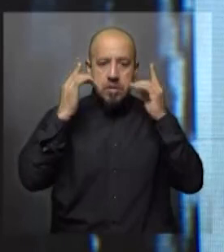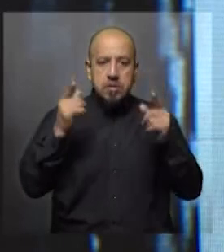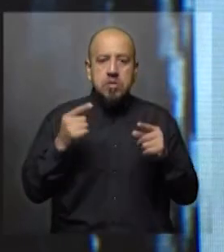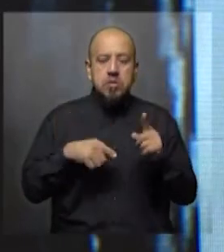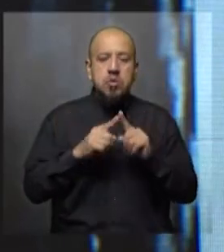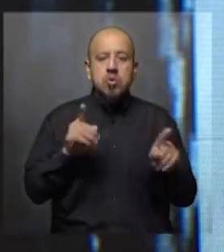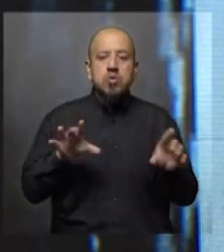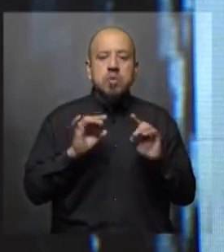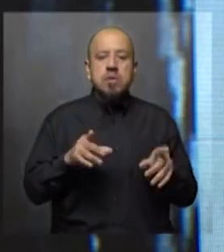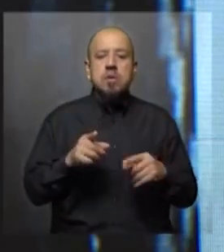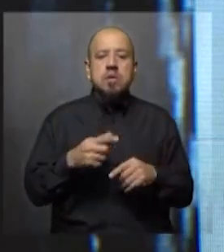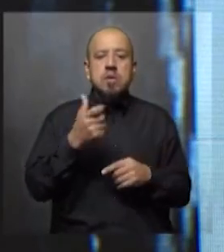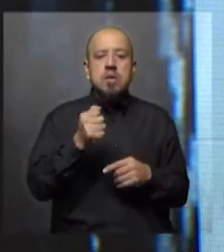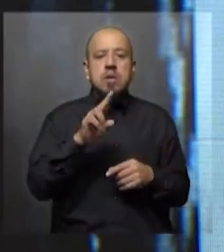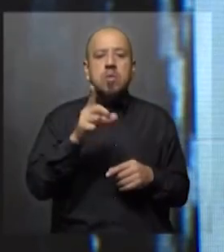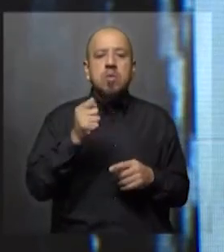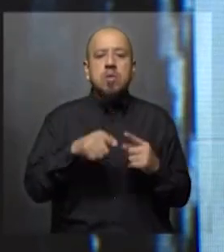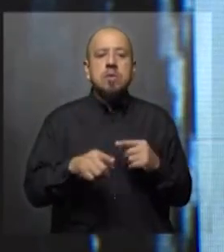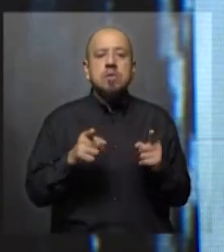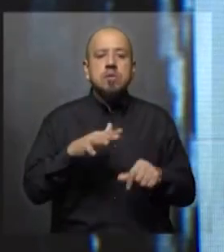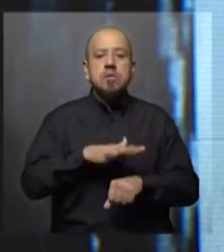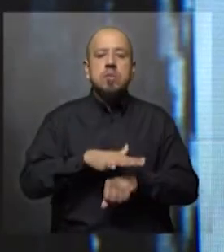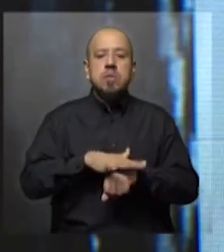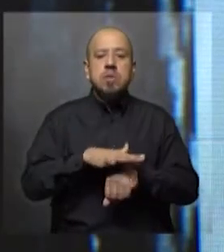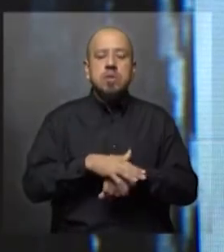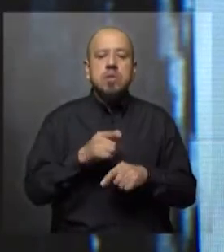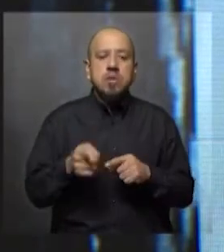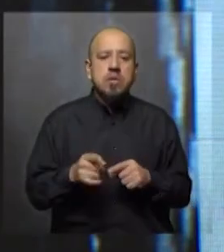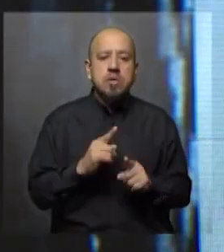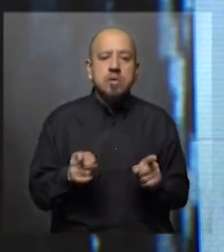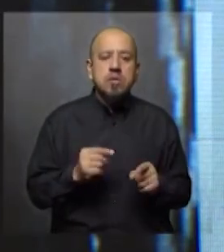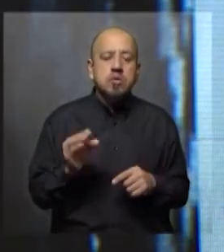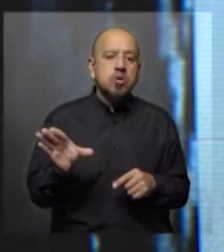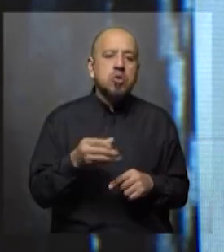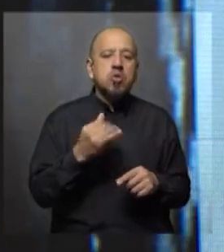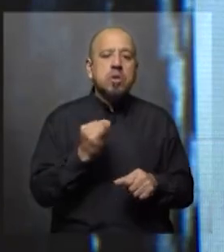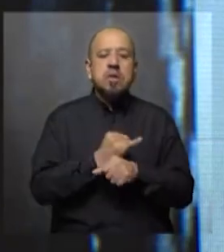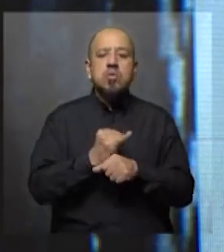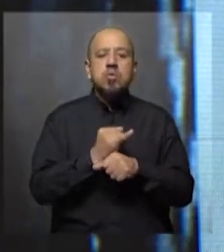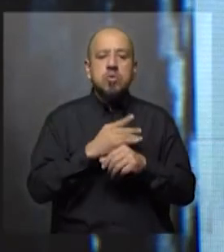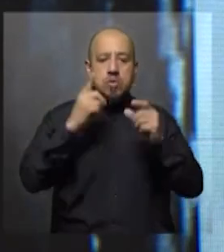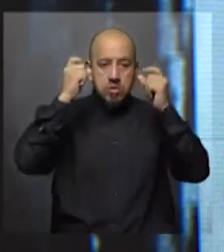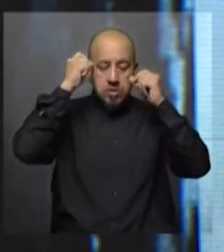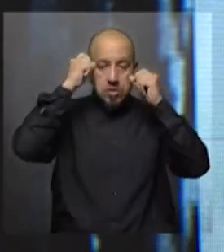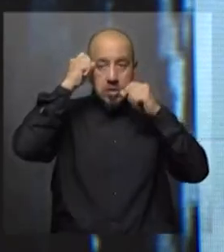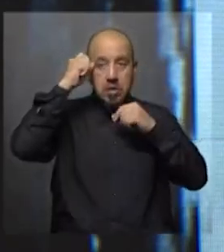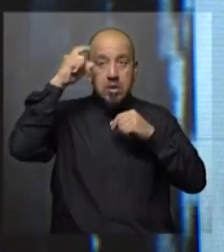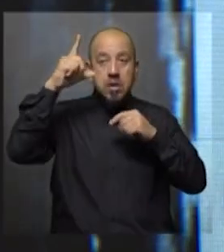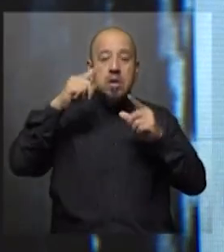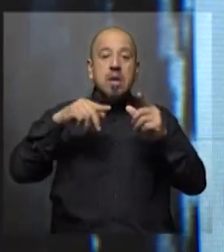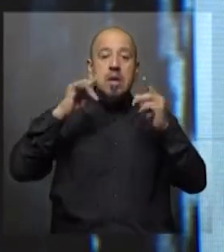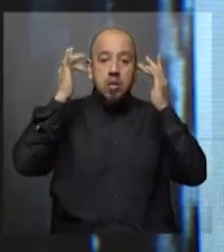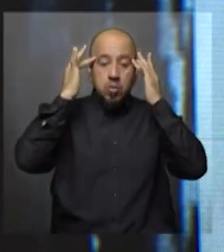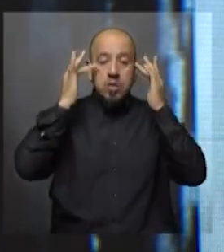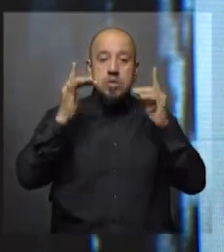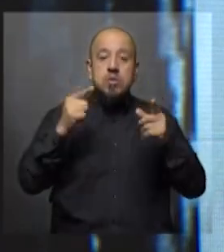en el aula y no solamente en el momento que se toma una lección toda la institución educativa es un espacio educativo y todas